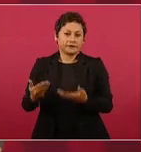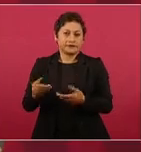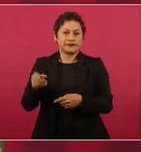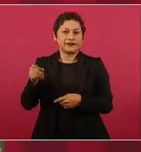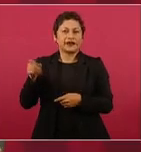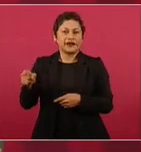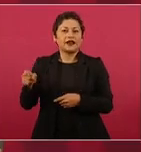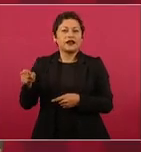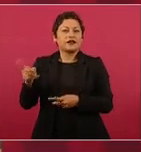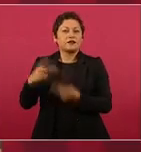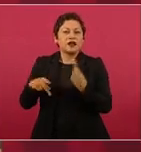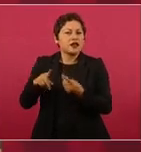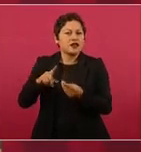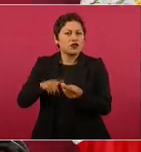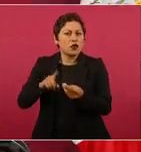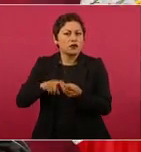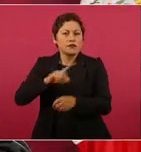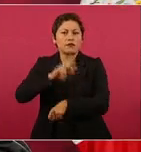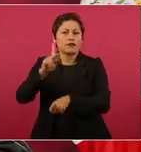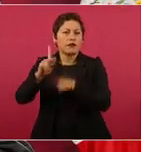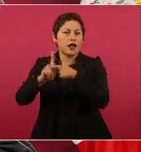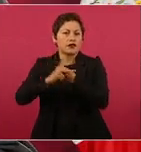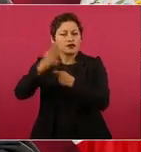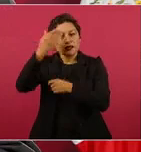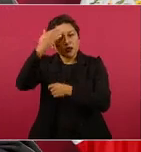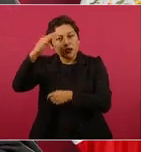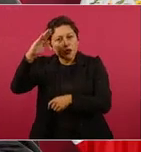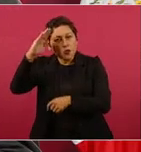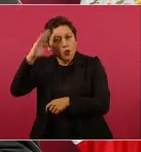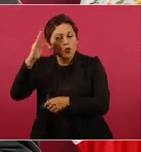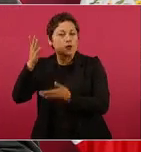Cuba. Vamos a dedicar